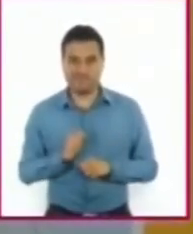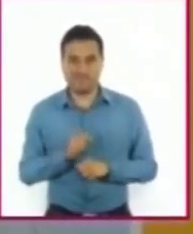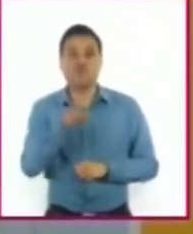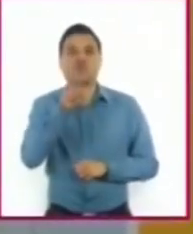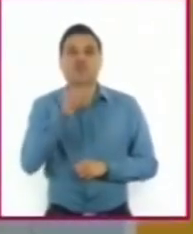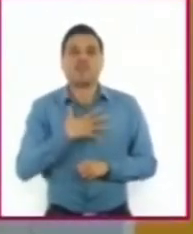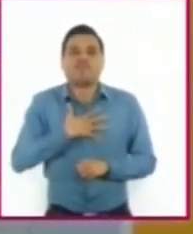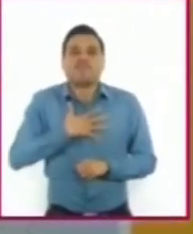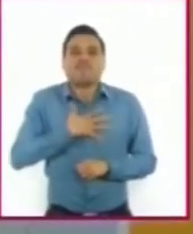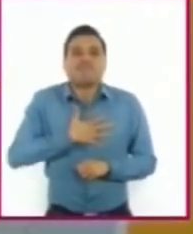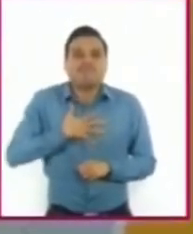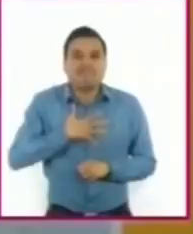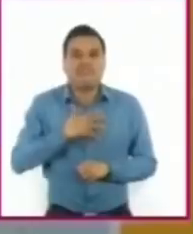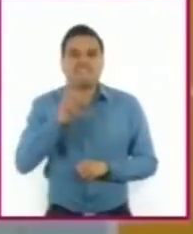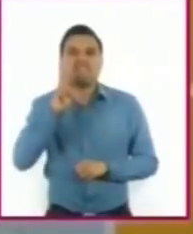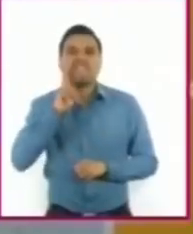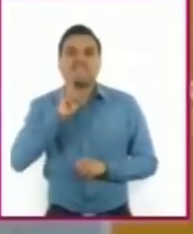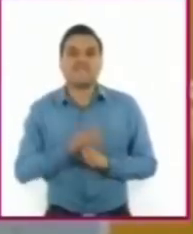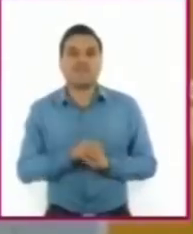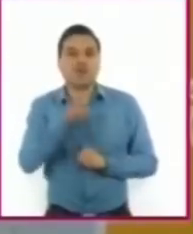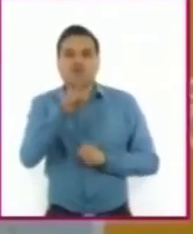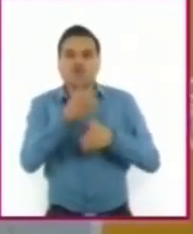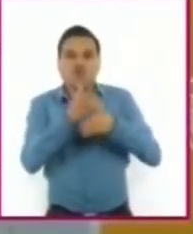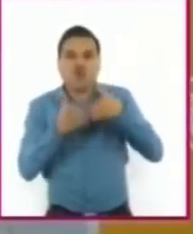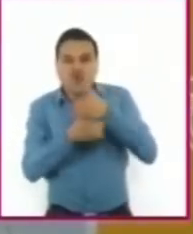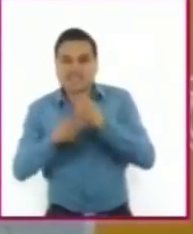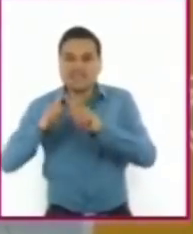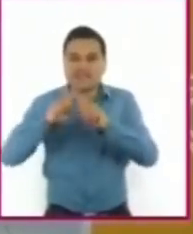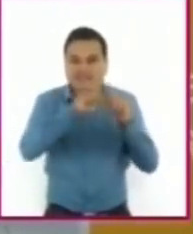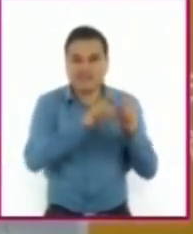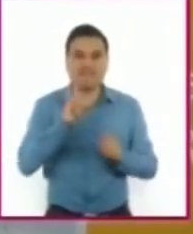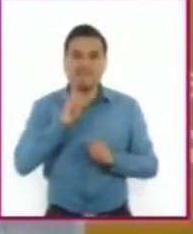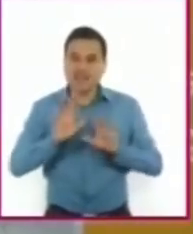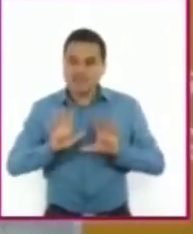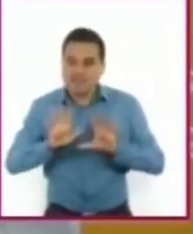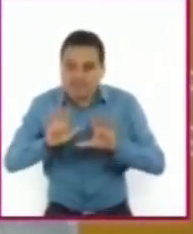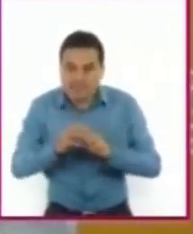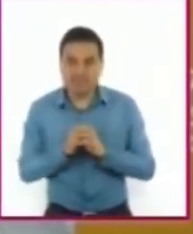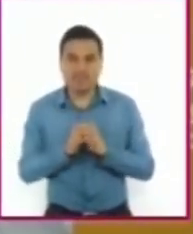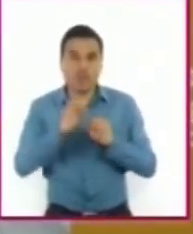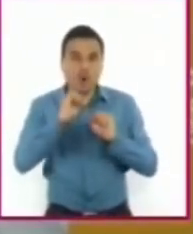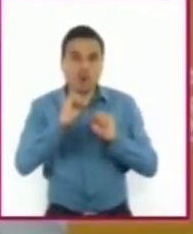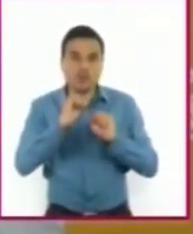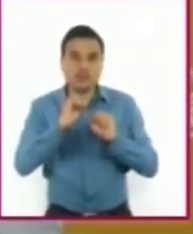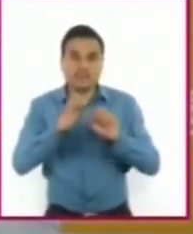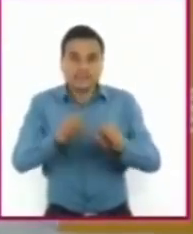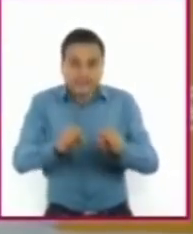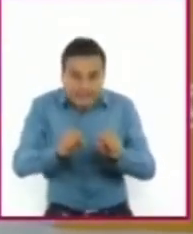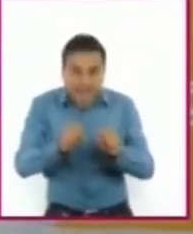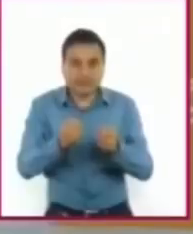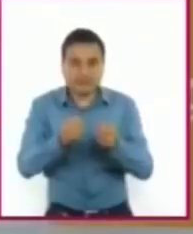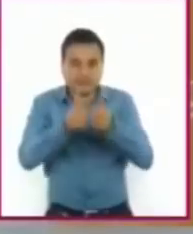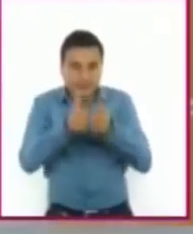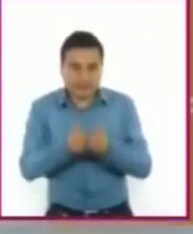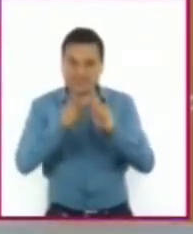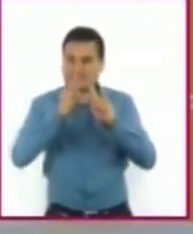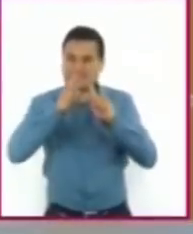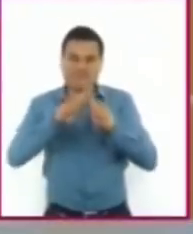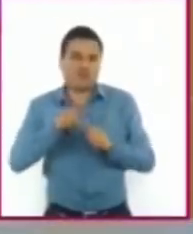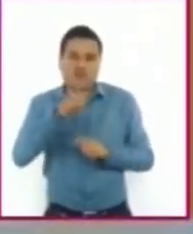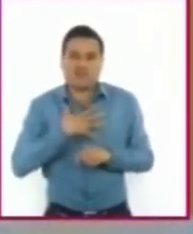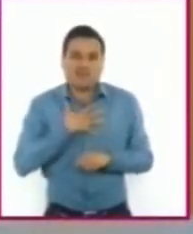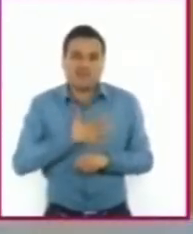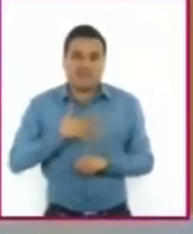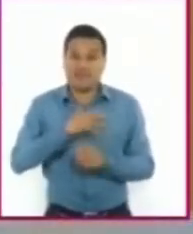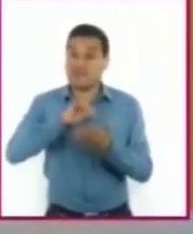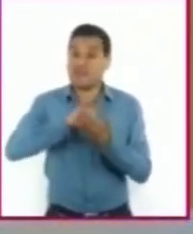Experimenten aplicando fuerzas para mover, detener, acelerar o deformar objetos. Agradezco